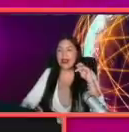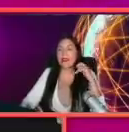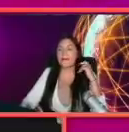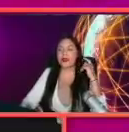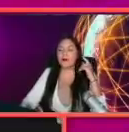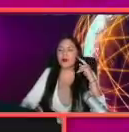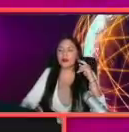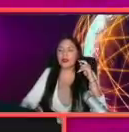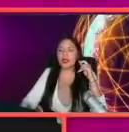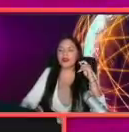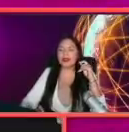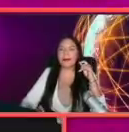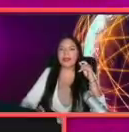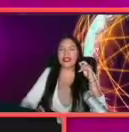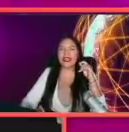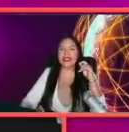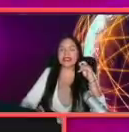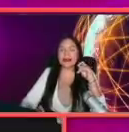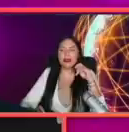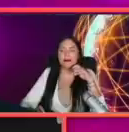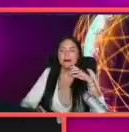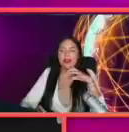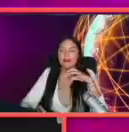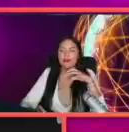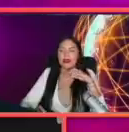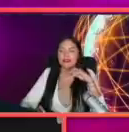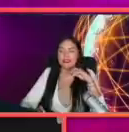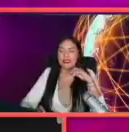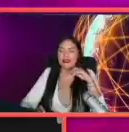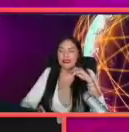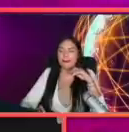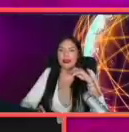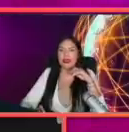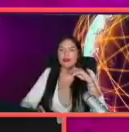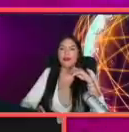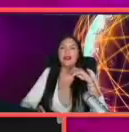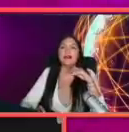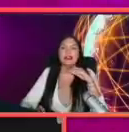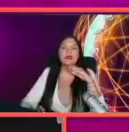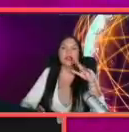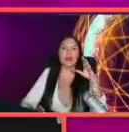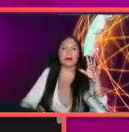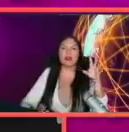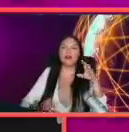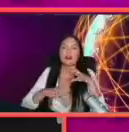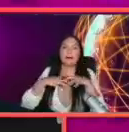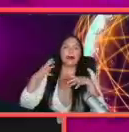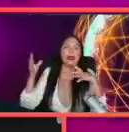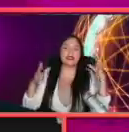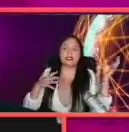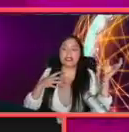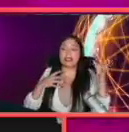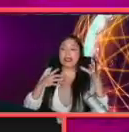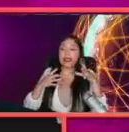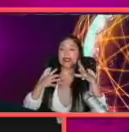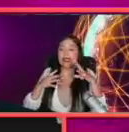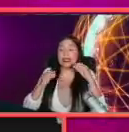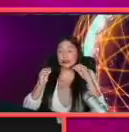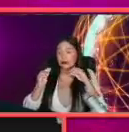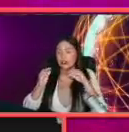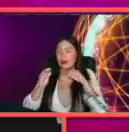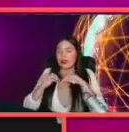municipal, pero por otro lado también estaban hablando acerca del reparto de sus enemigos en partes y